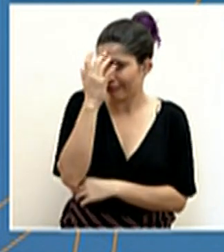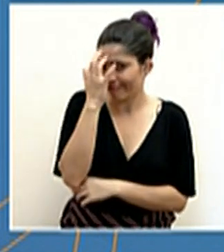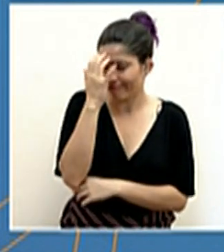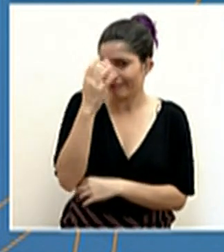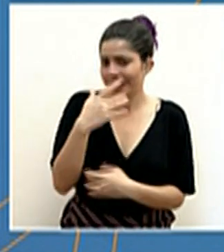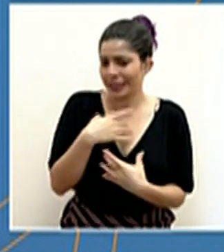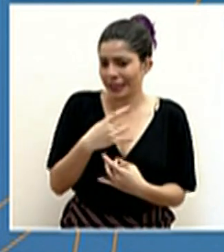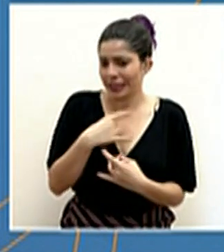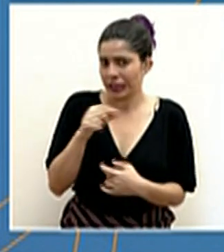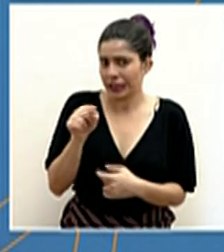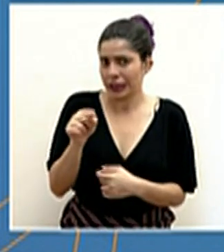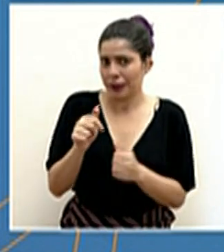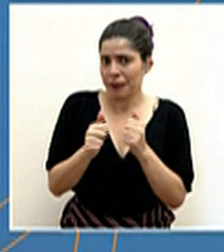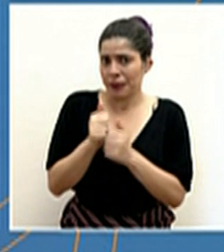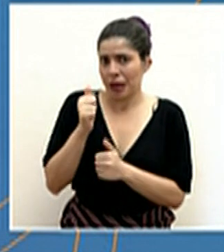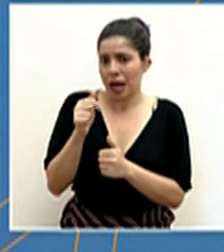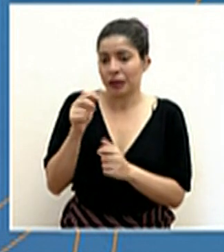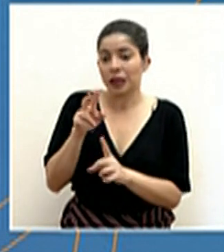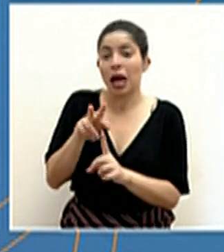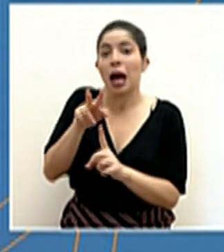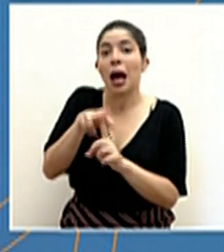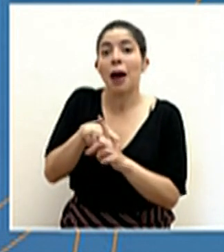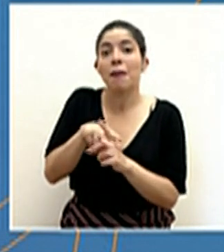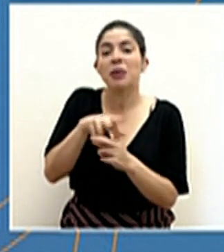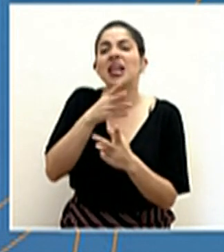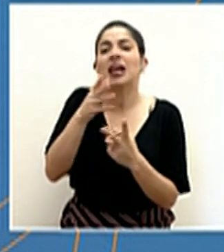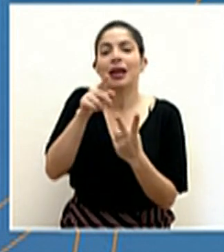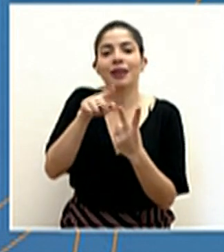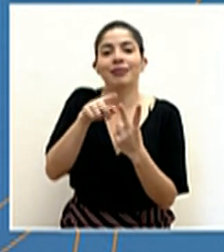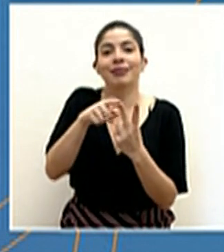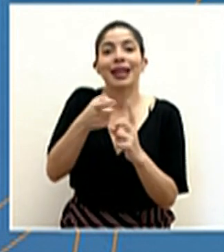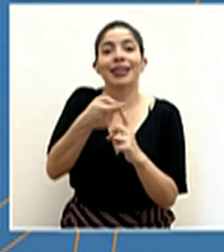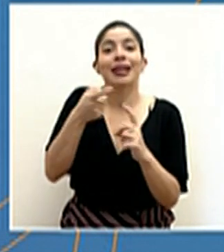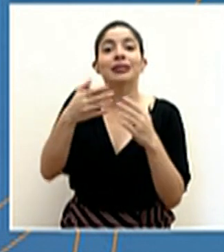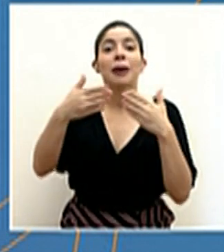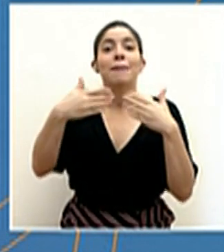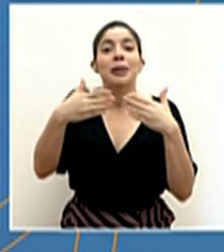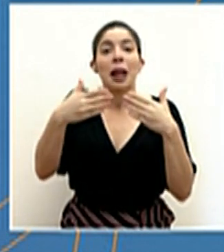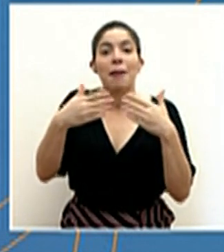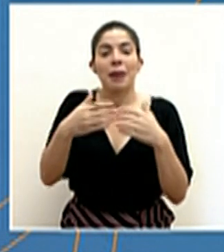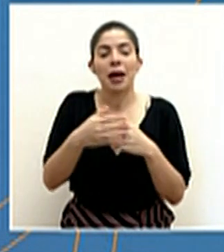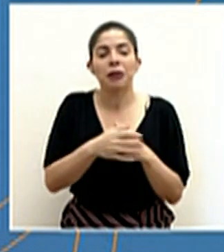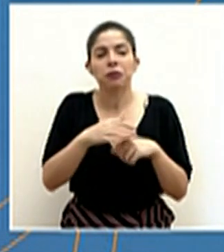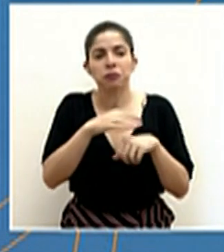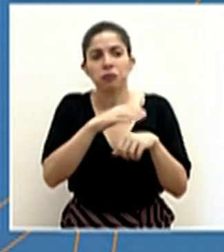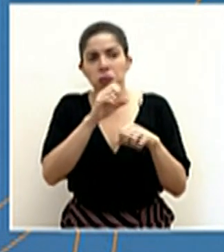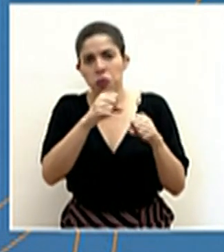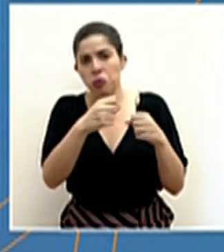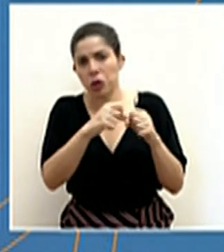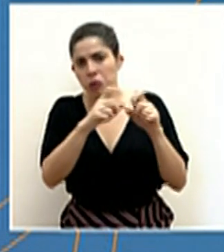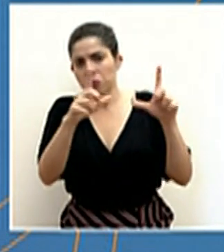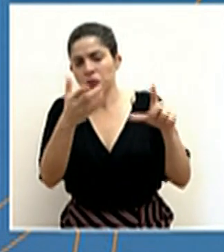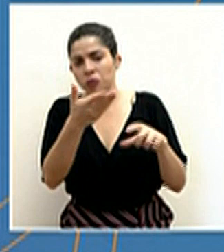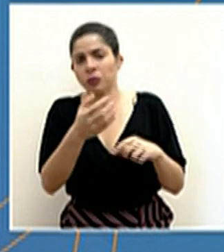aplicar para los transportistas provenientes de Panamá, si gustan lo podemos